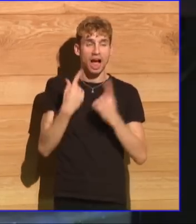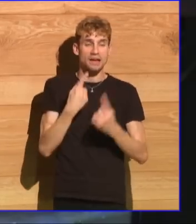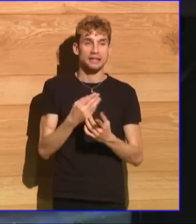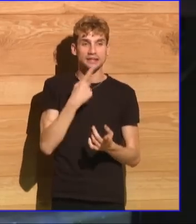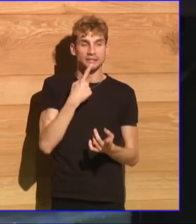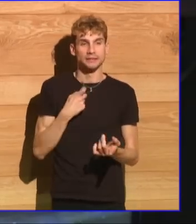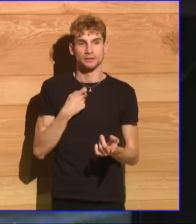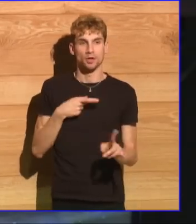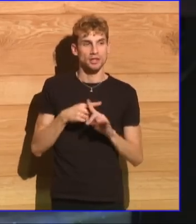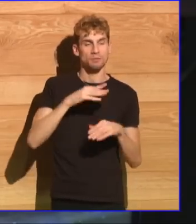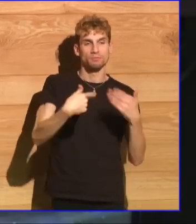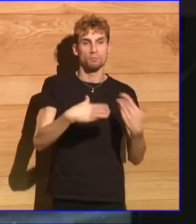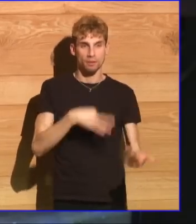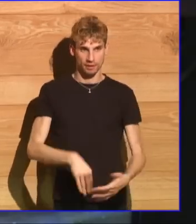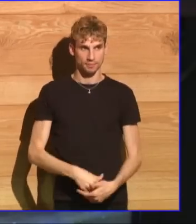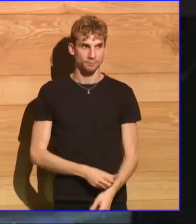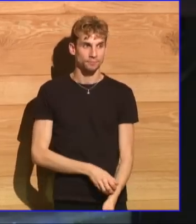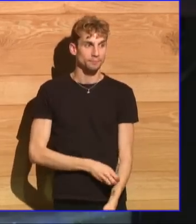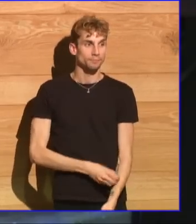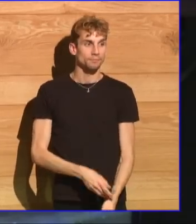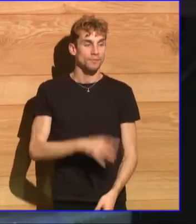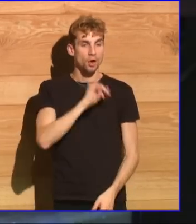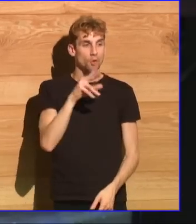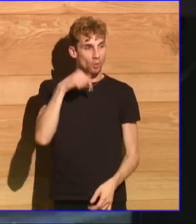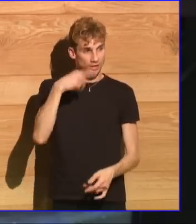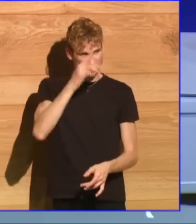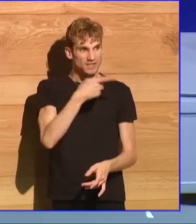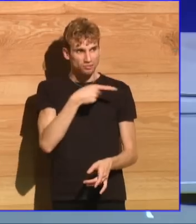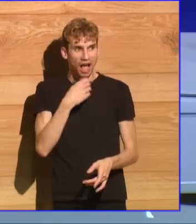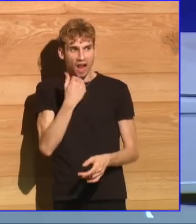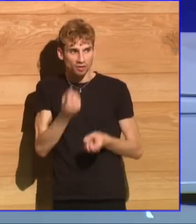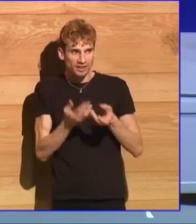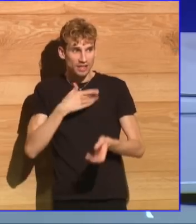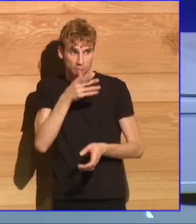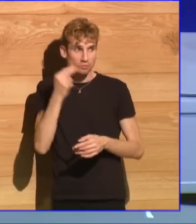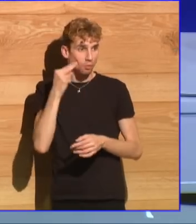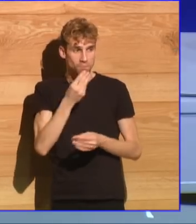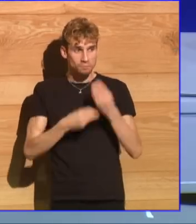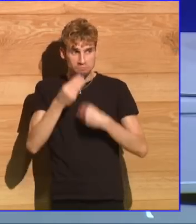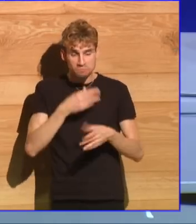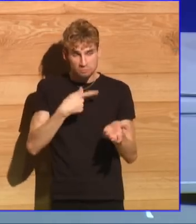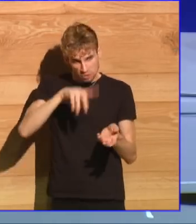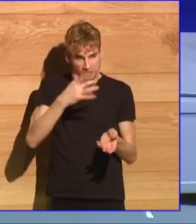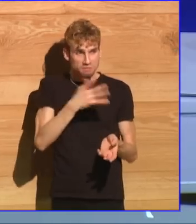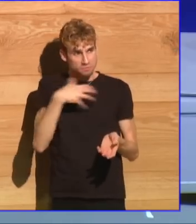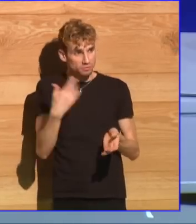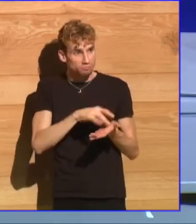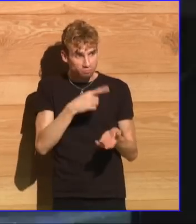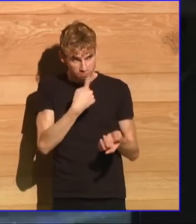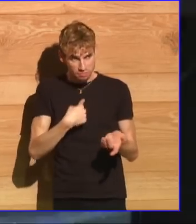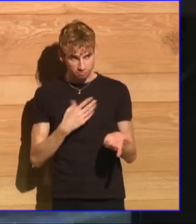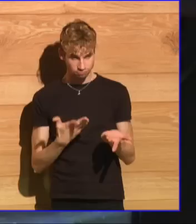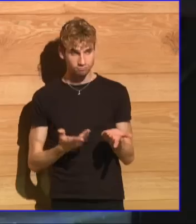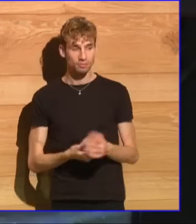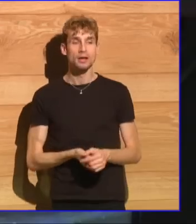sitios. Juan, no sé si querías decir algo, porque estás con los bombones y a lo mejor Este te da un bueno. poco igual. Si te estamos molestando, Juan, nos lo dices. Eso parece muy